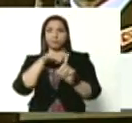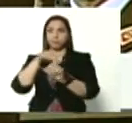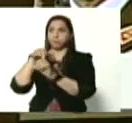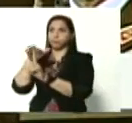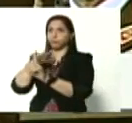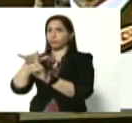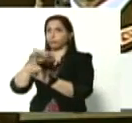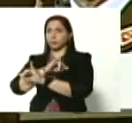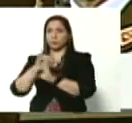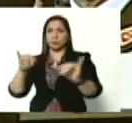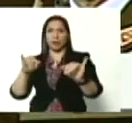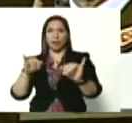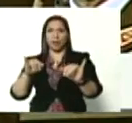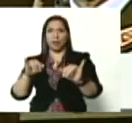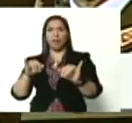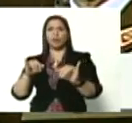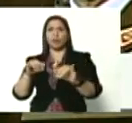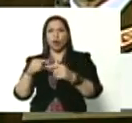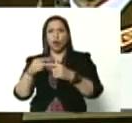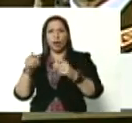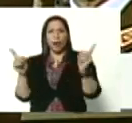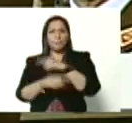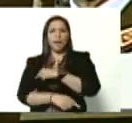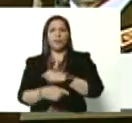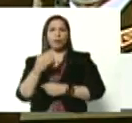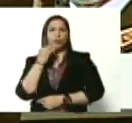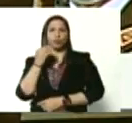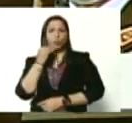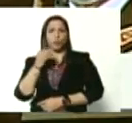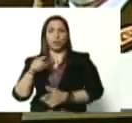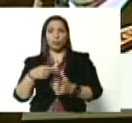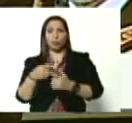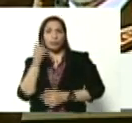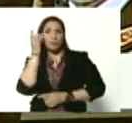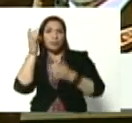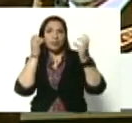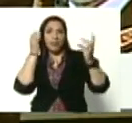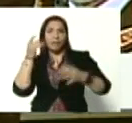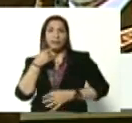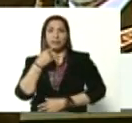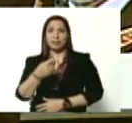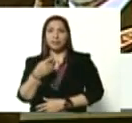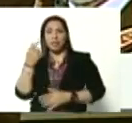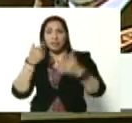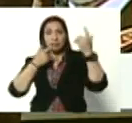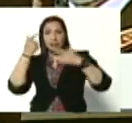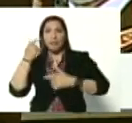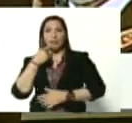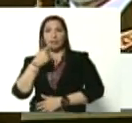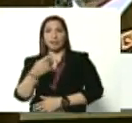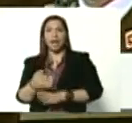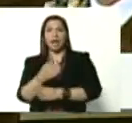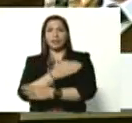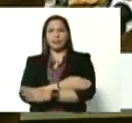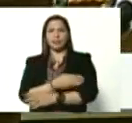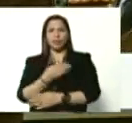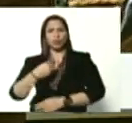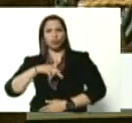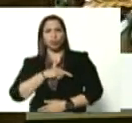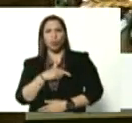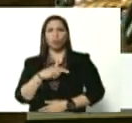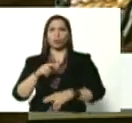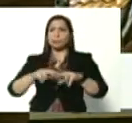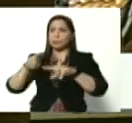fundado y así inventaron como decía el presidente chávez que somos menores de edad con sólo 500